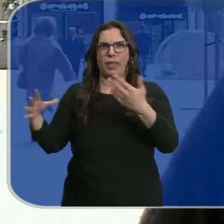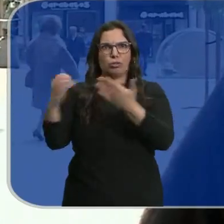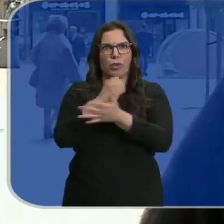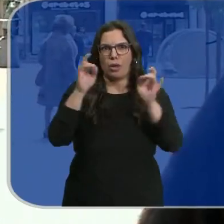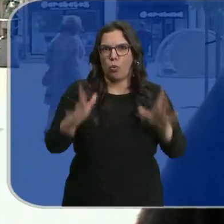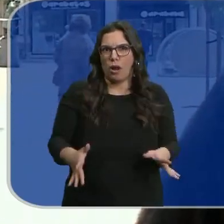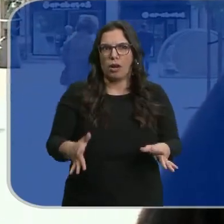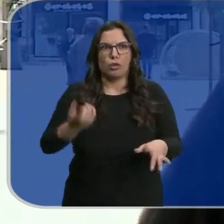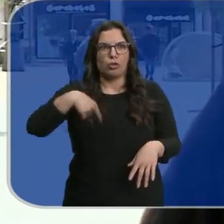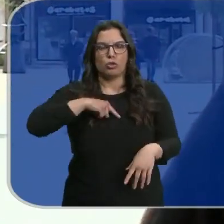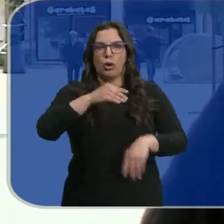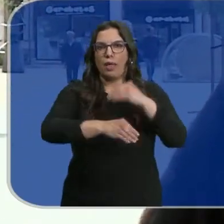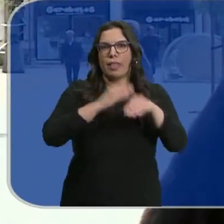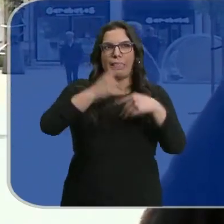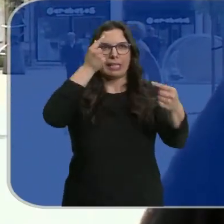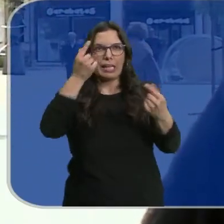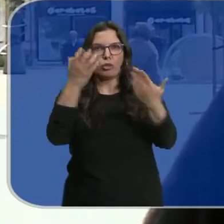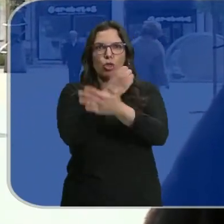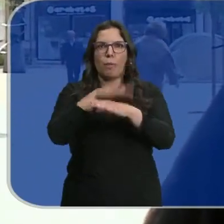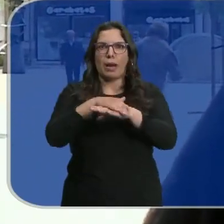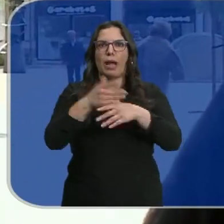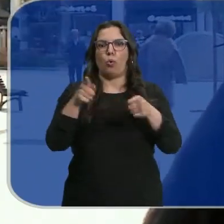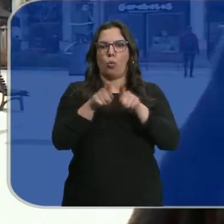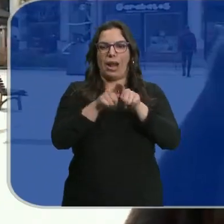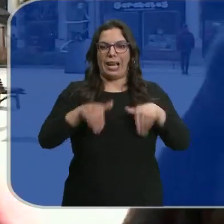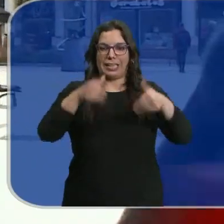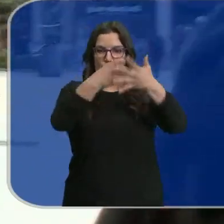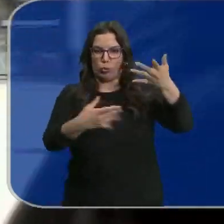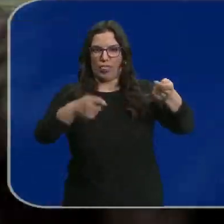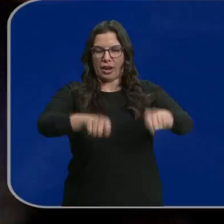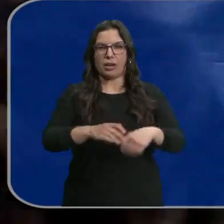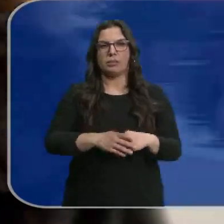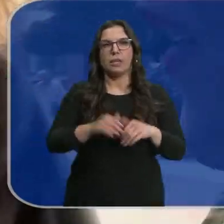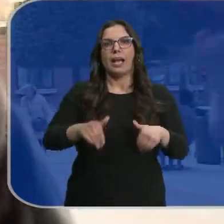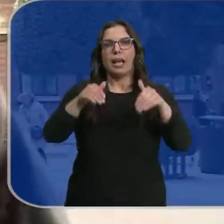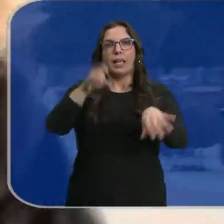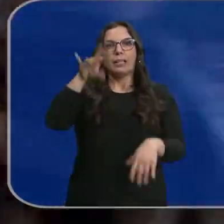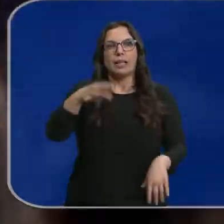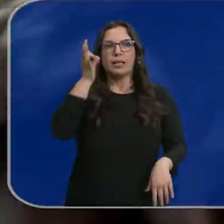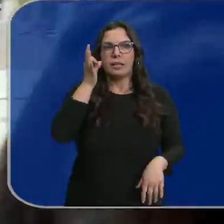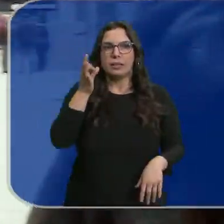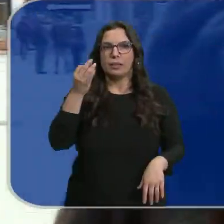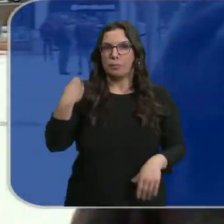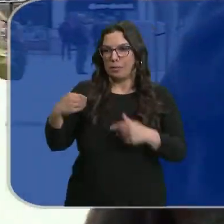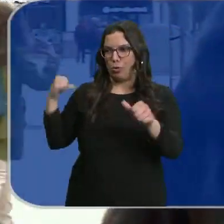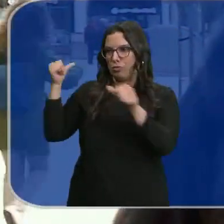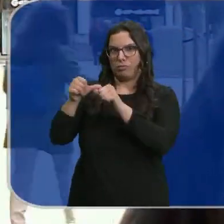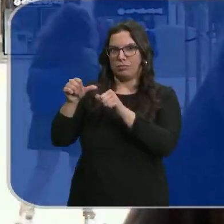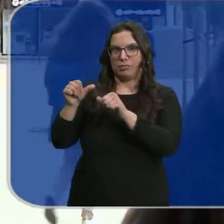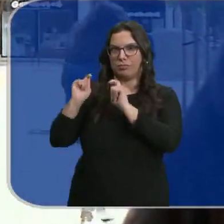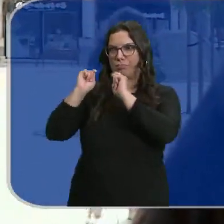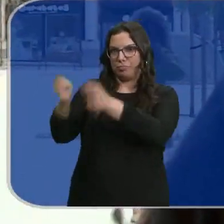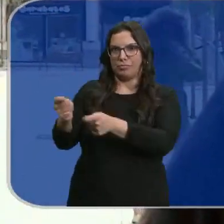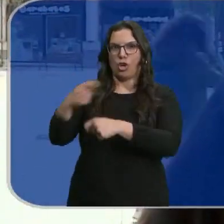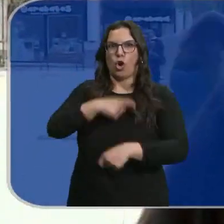y lo que estamos haciendo es acabar de cerrar los últimos flecos para acabar de cerrar la candidatura. ¿Quién va a ser la candidata? La que ha sido siempre y la que está